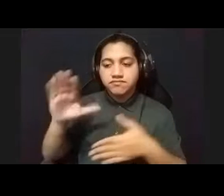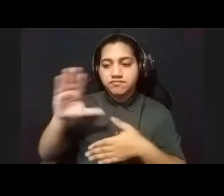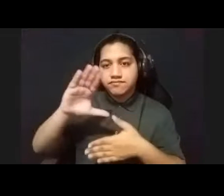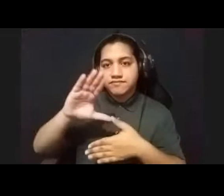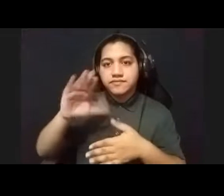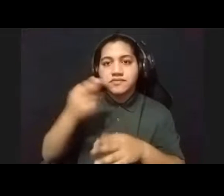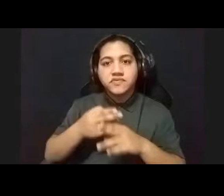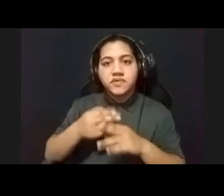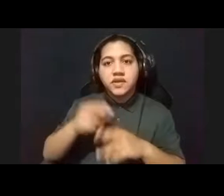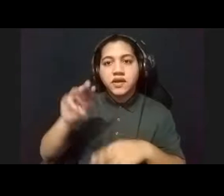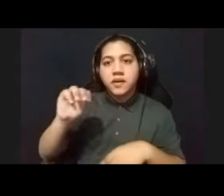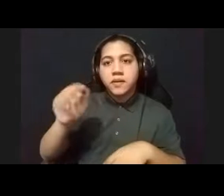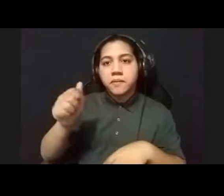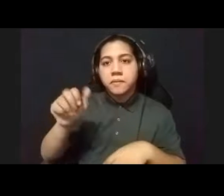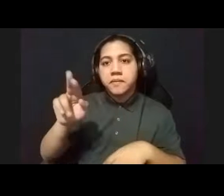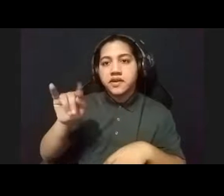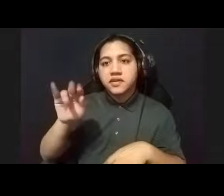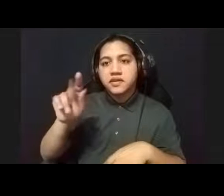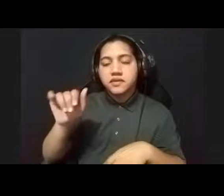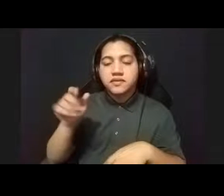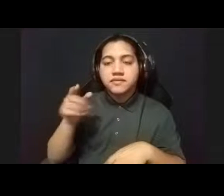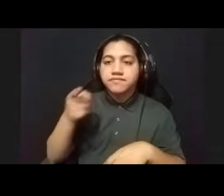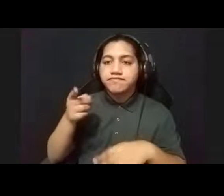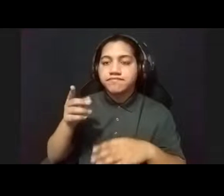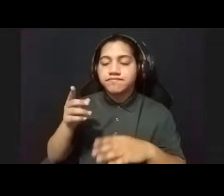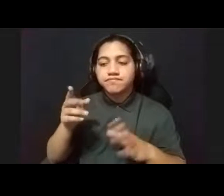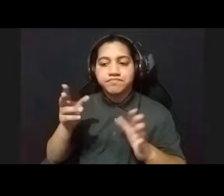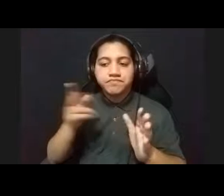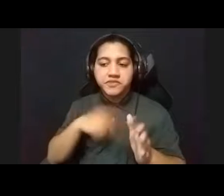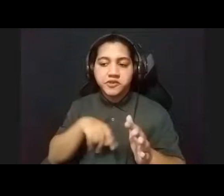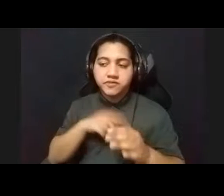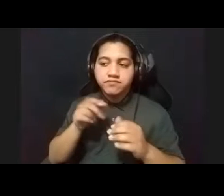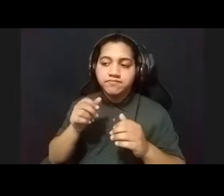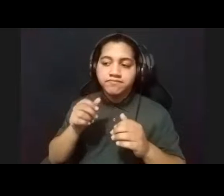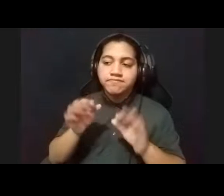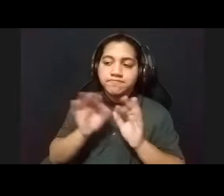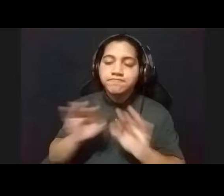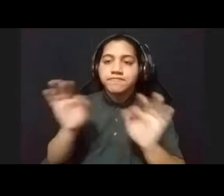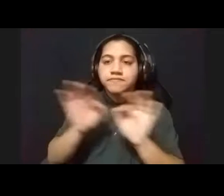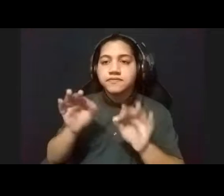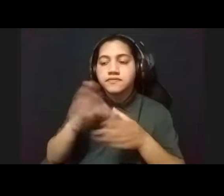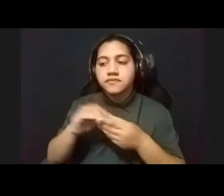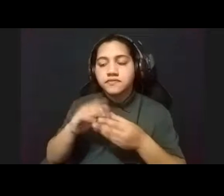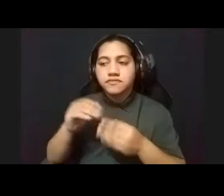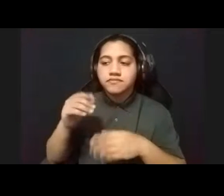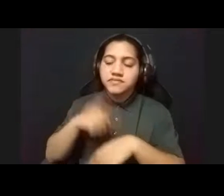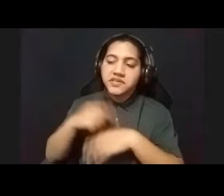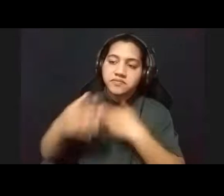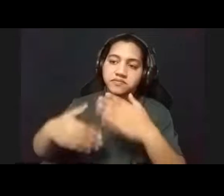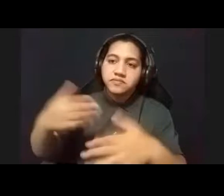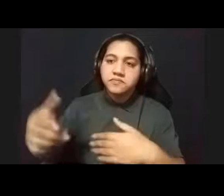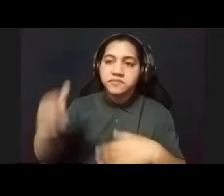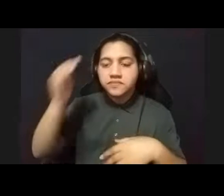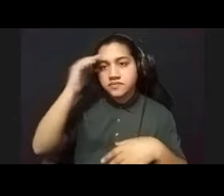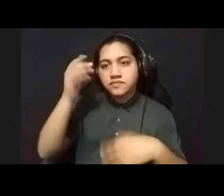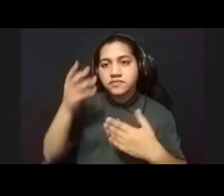Martina. Cashle Soske es el personaje principal de una historia que, a pesar del tiempo que ha transcurrido, Se sabe que ya